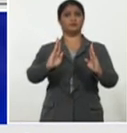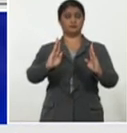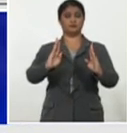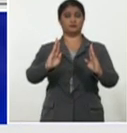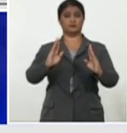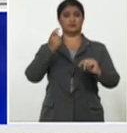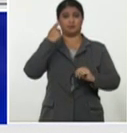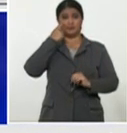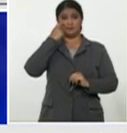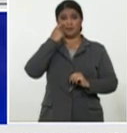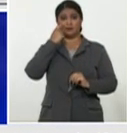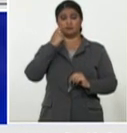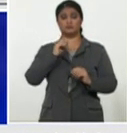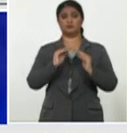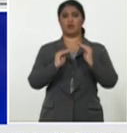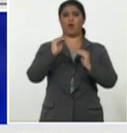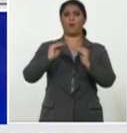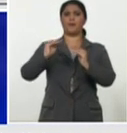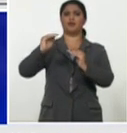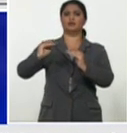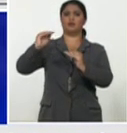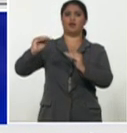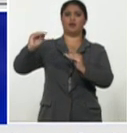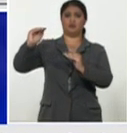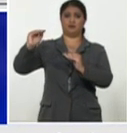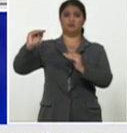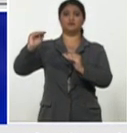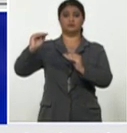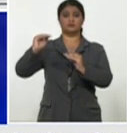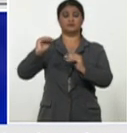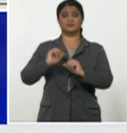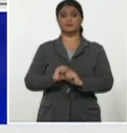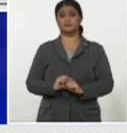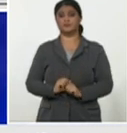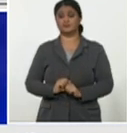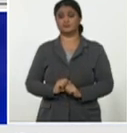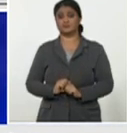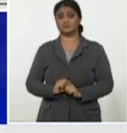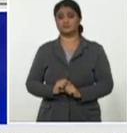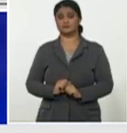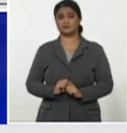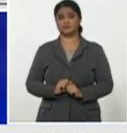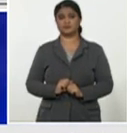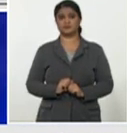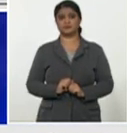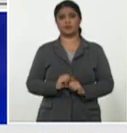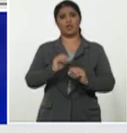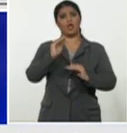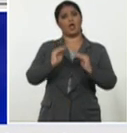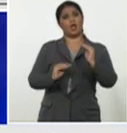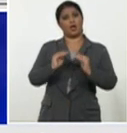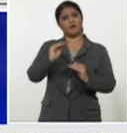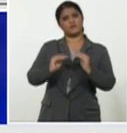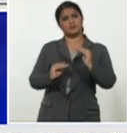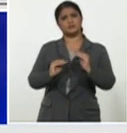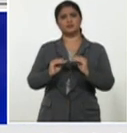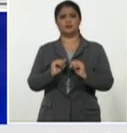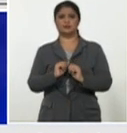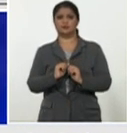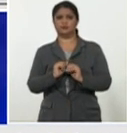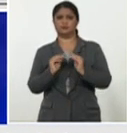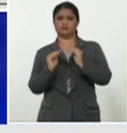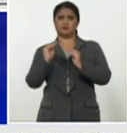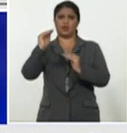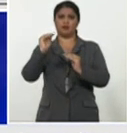se mantiene alta, que tiene en determinados momentos incremento, después vuelve a coger, pero siempre